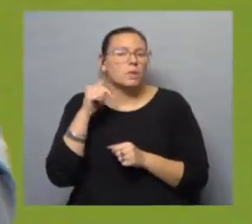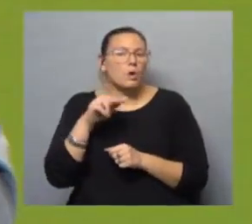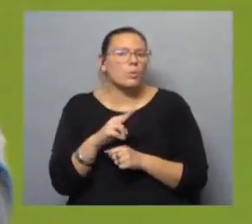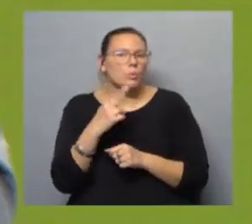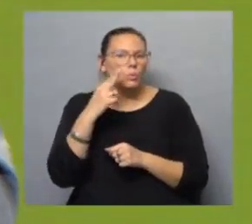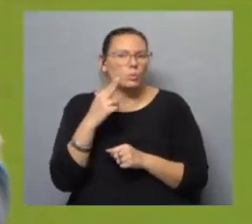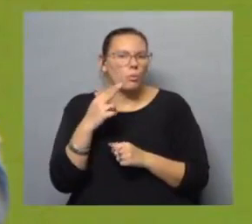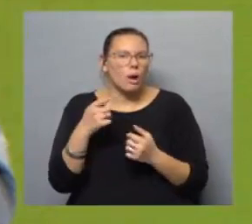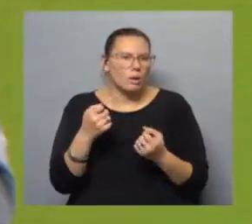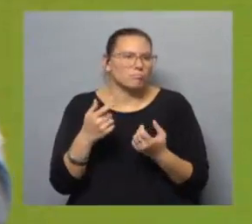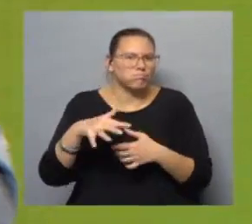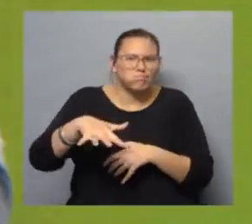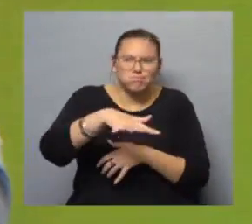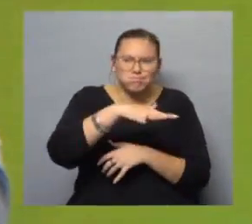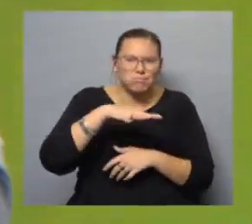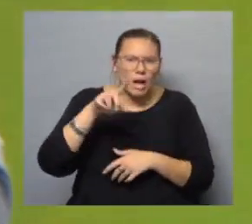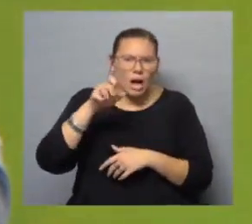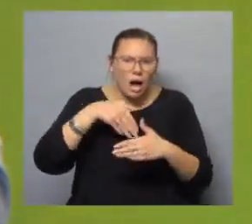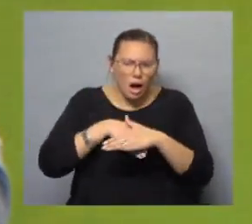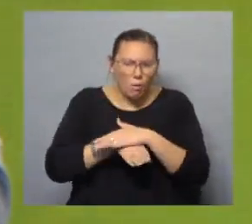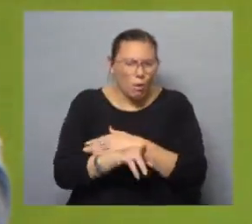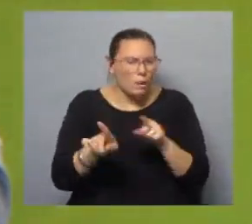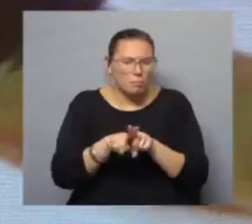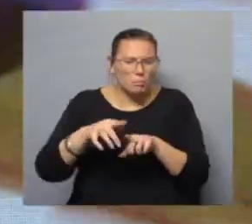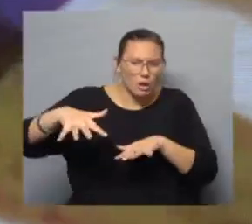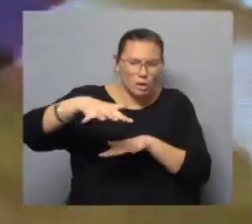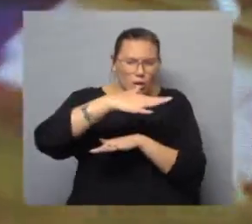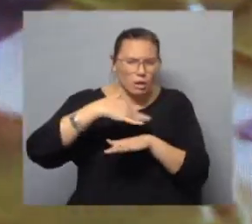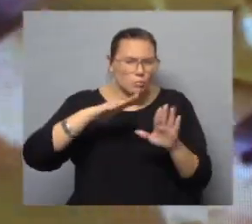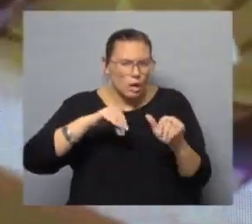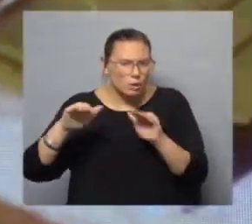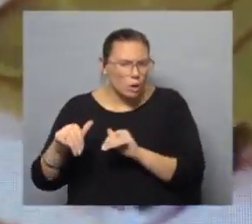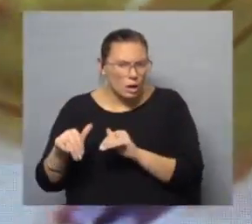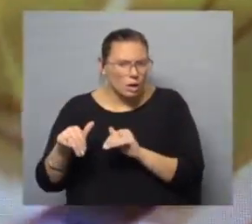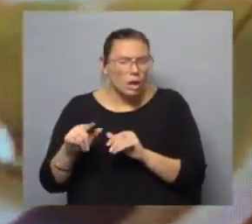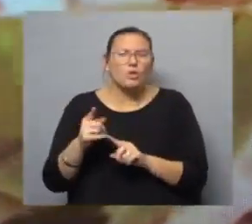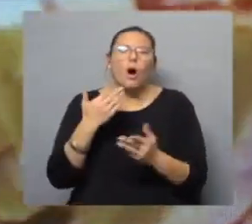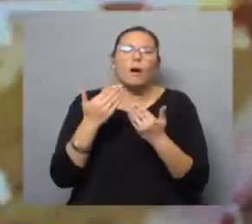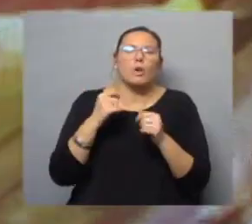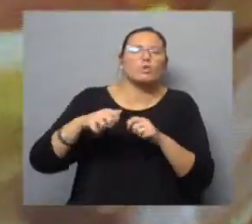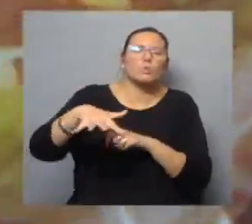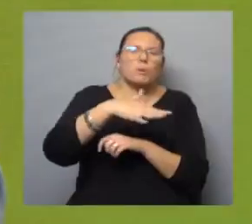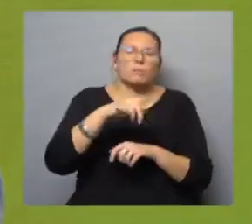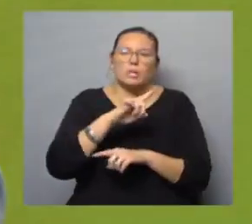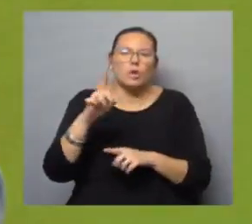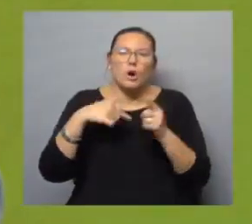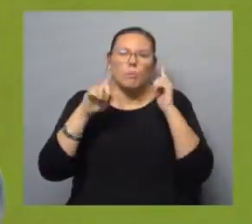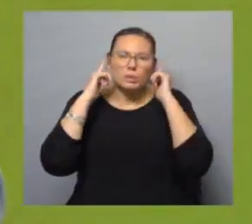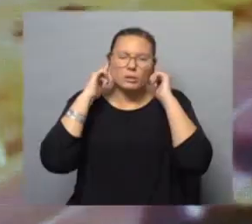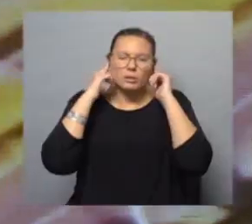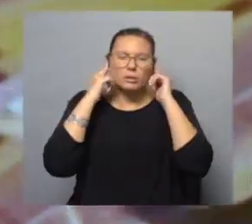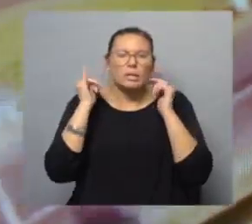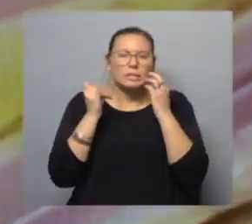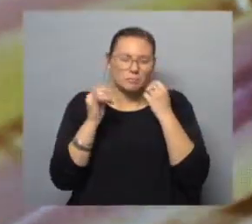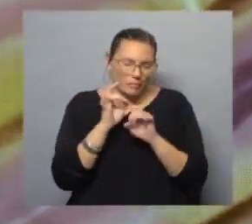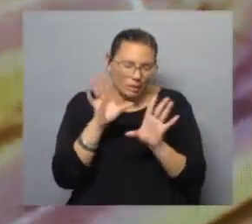tanta abundancia de agua subterránea como la tiene en superficie? Bueno. No estoy hablando de superficie, pero sí. Está